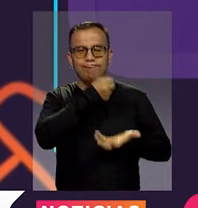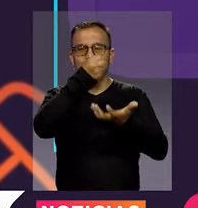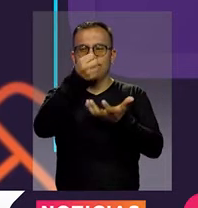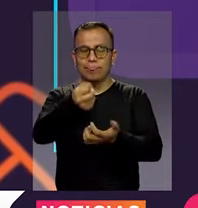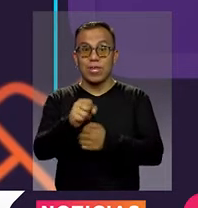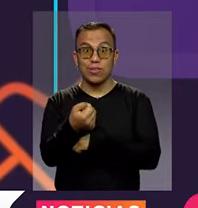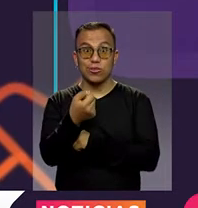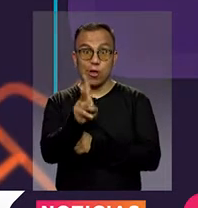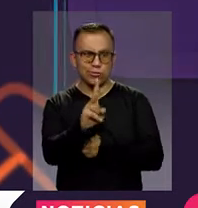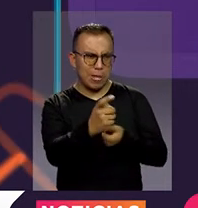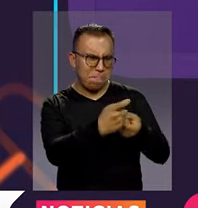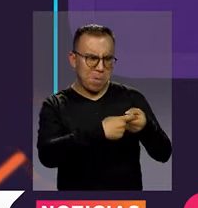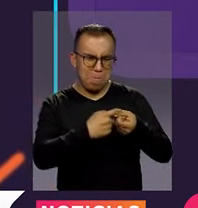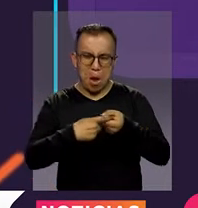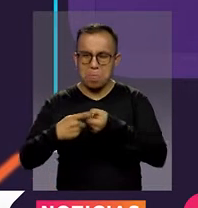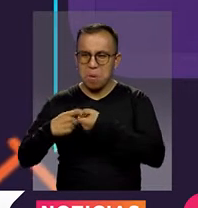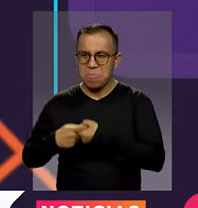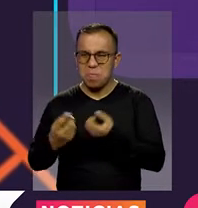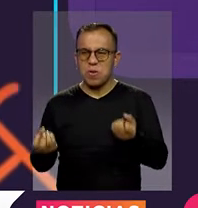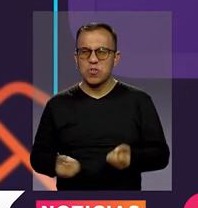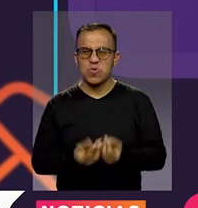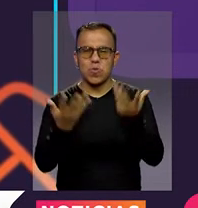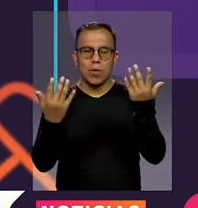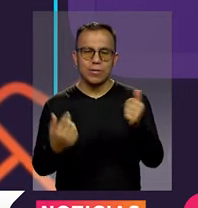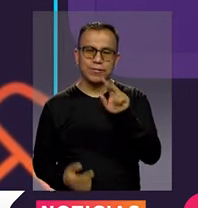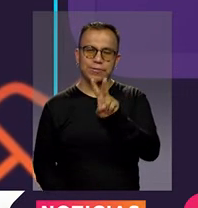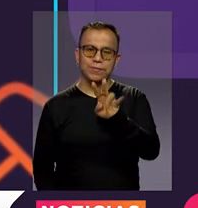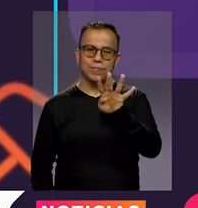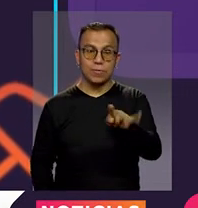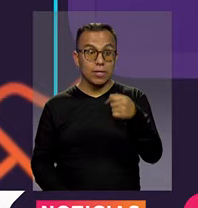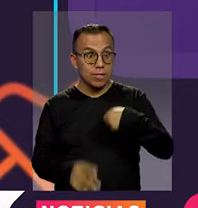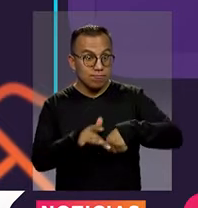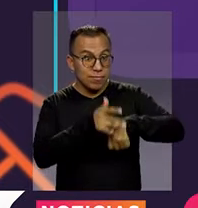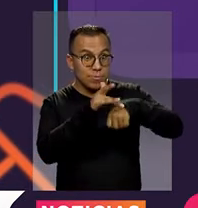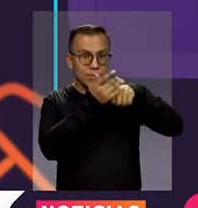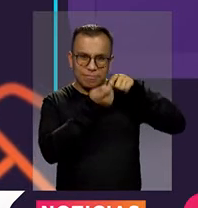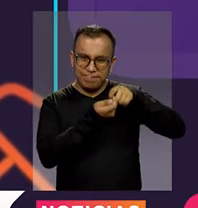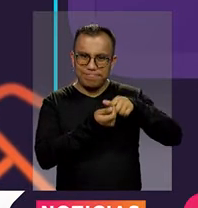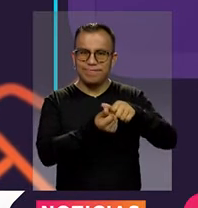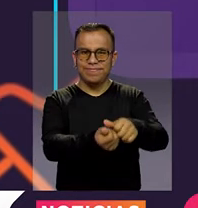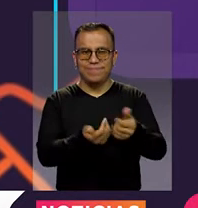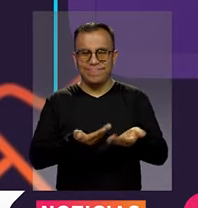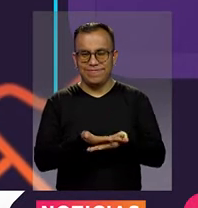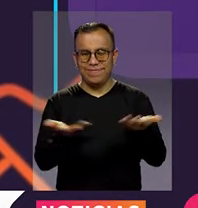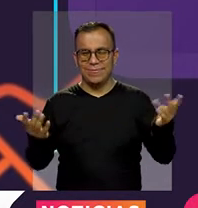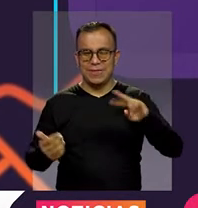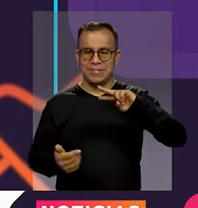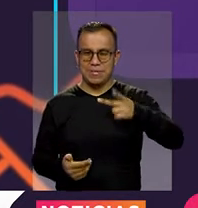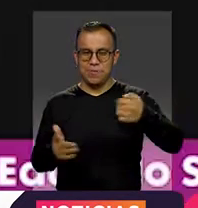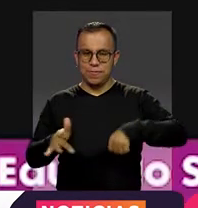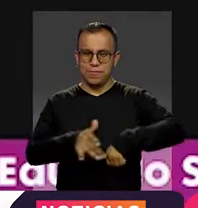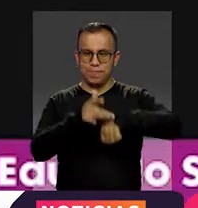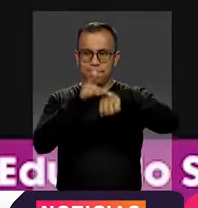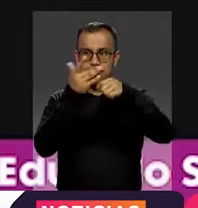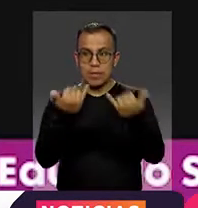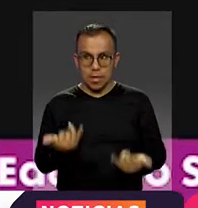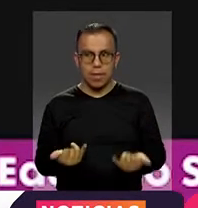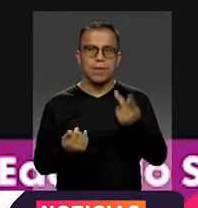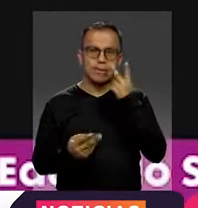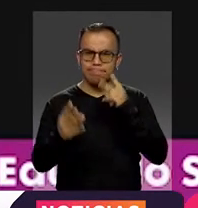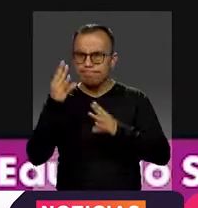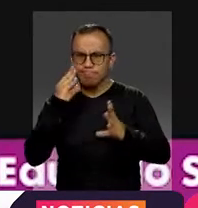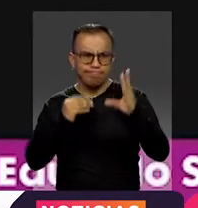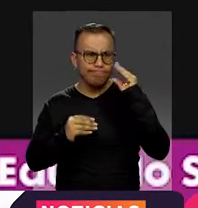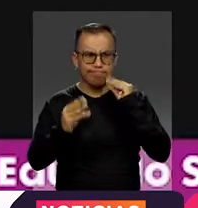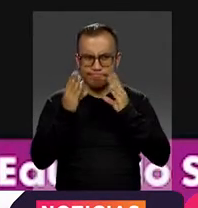12 convocatorias para entregarles 243 estímulos en la segunda fase del portafolio distrital de estímulos. Hemos visto las